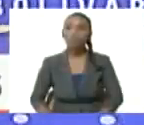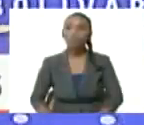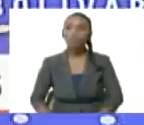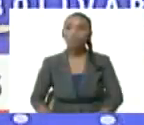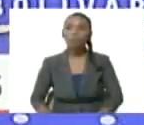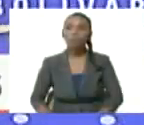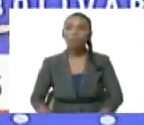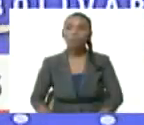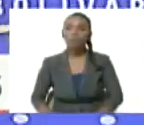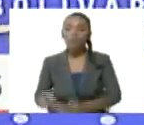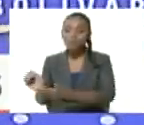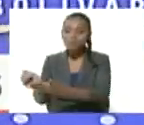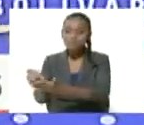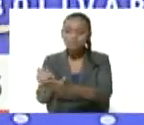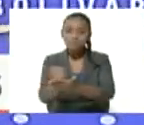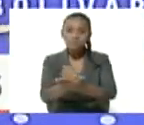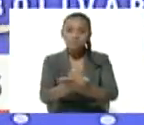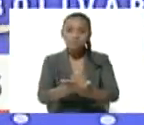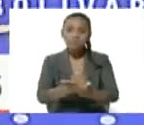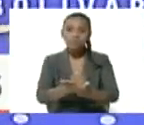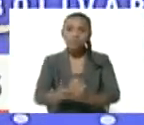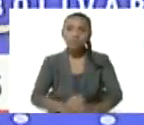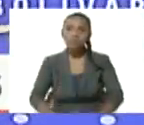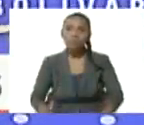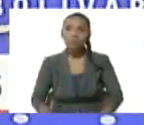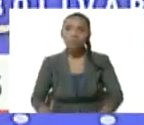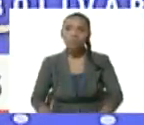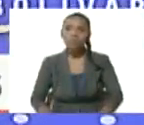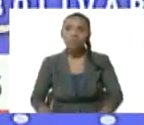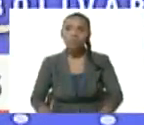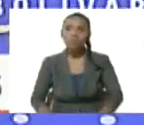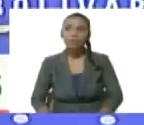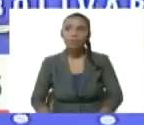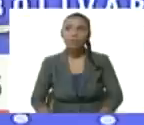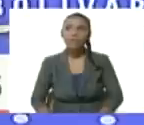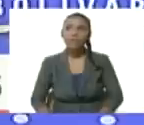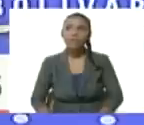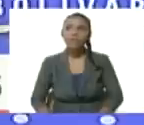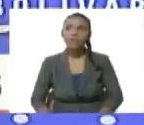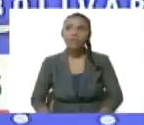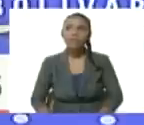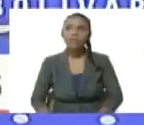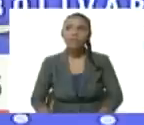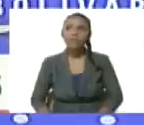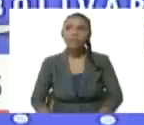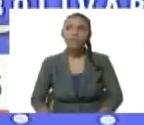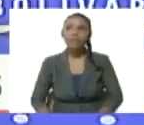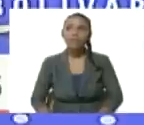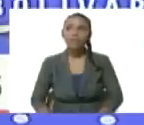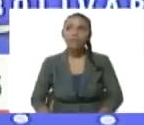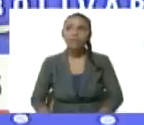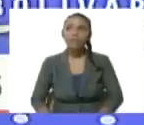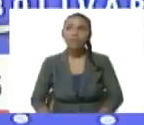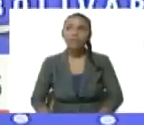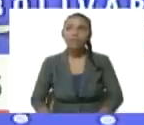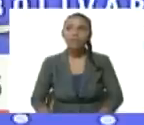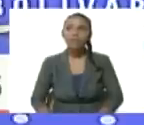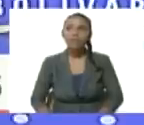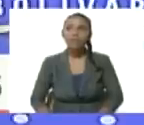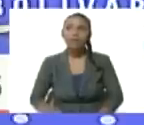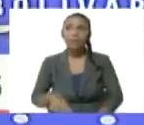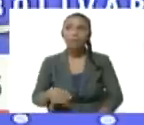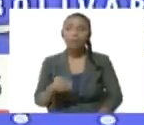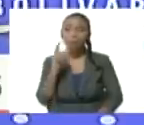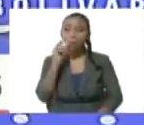en la recaudación de impuestos, y de inmediato, el lunes ya, José David